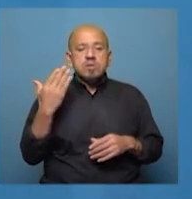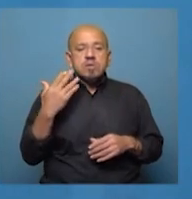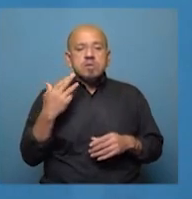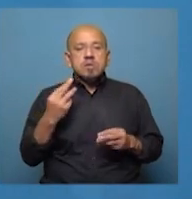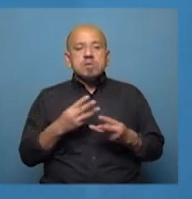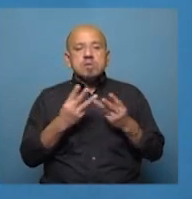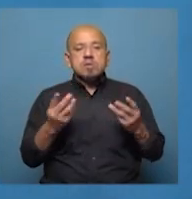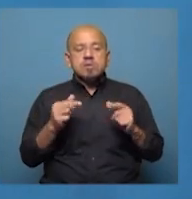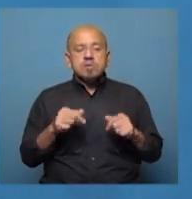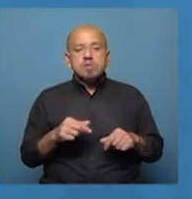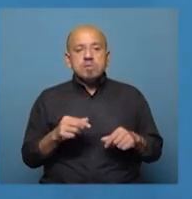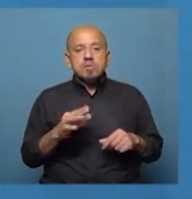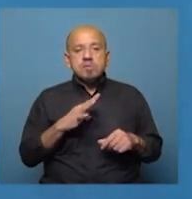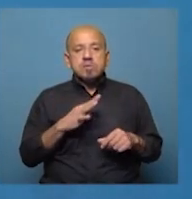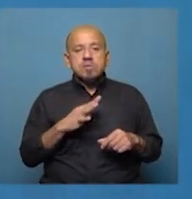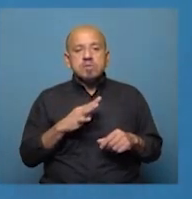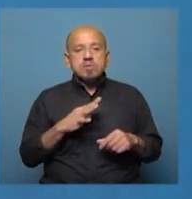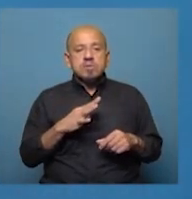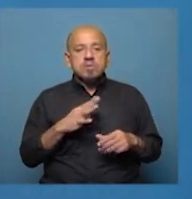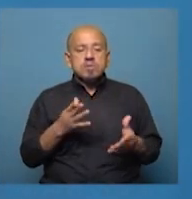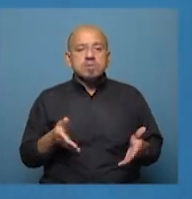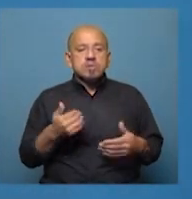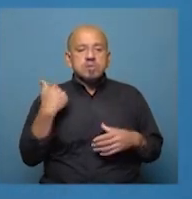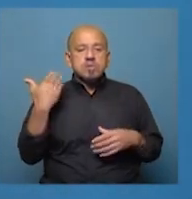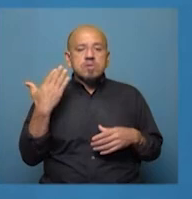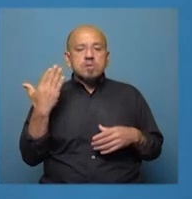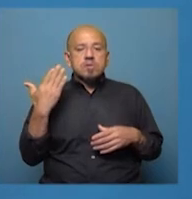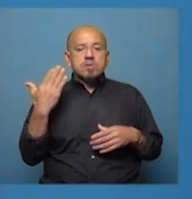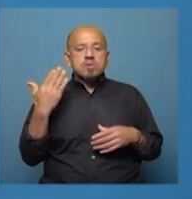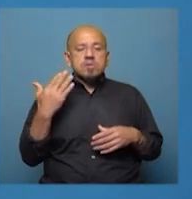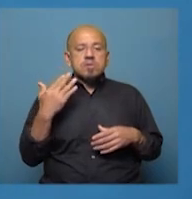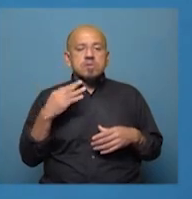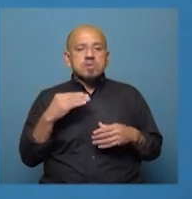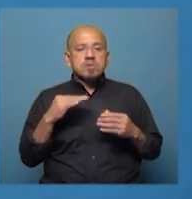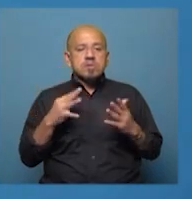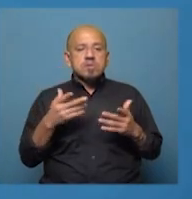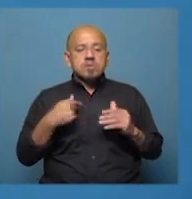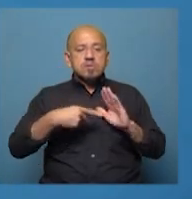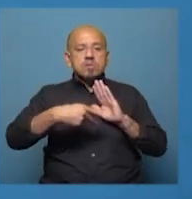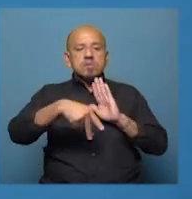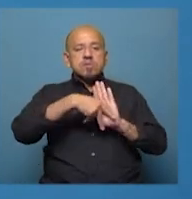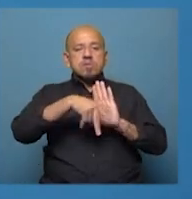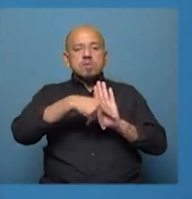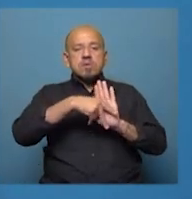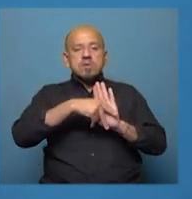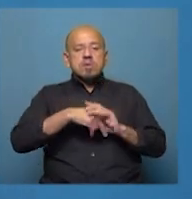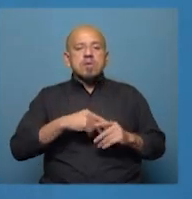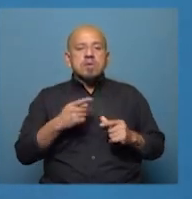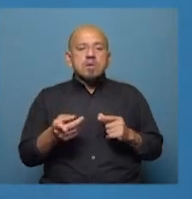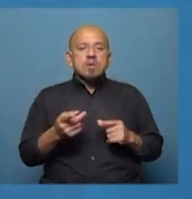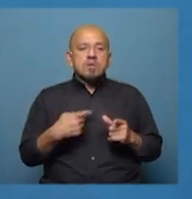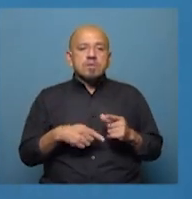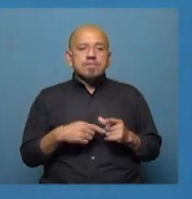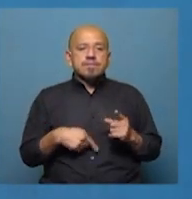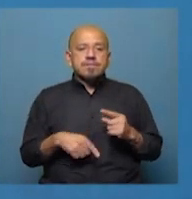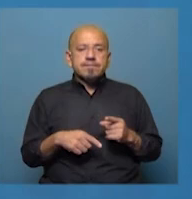cierto es que Hoy hubo un manejo de la asamblea y una interpretación de las normas bastante antojadiza por parte